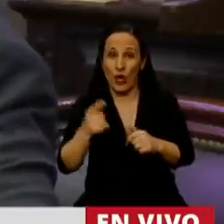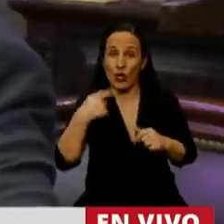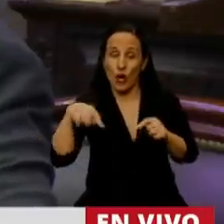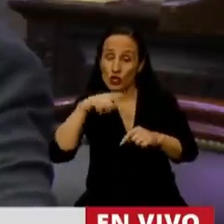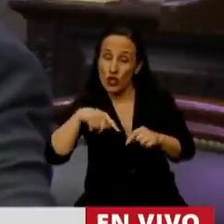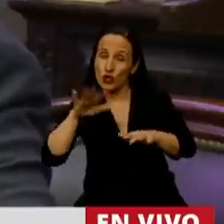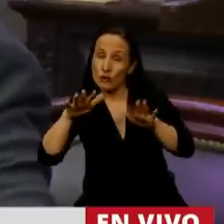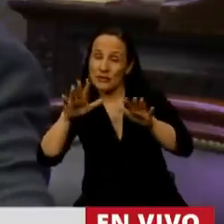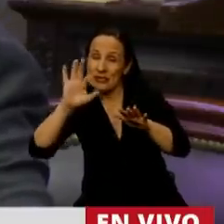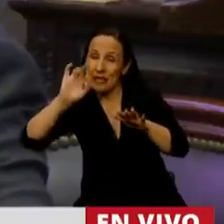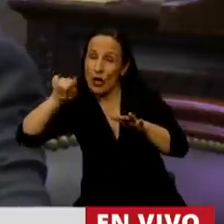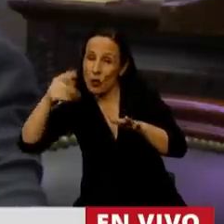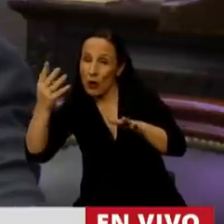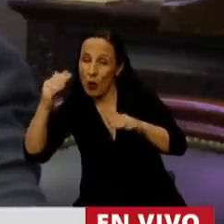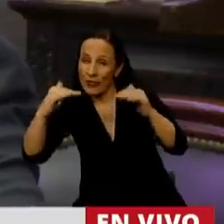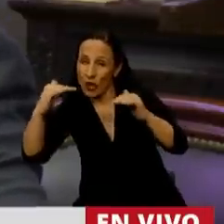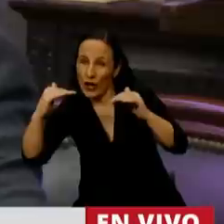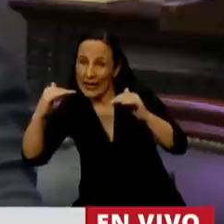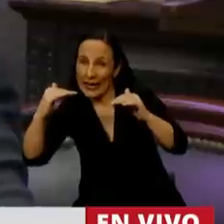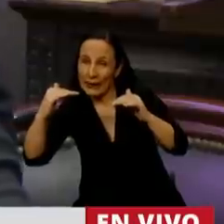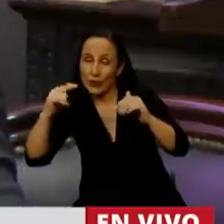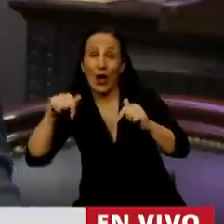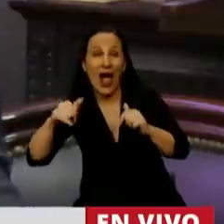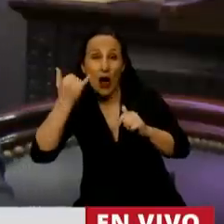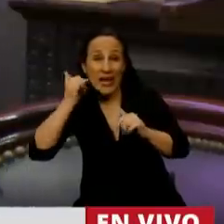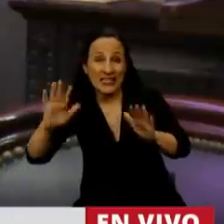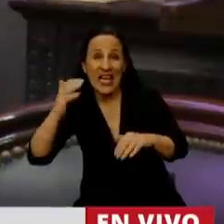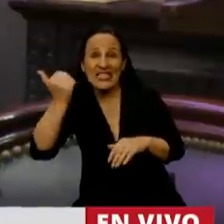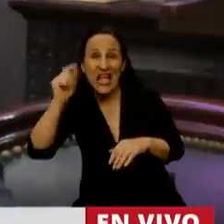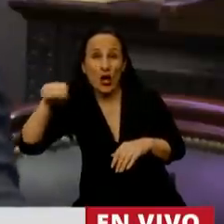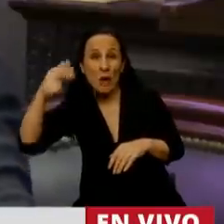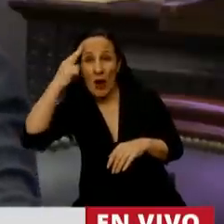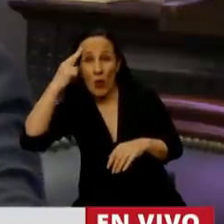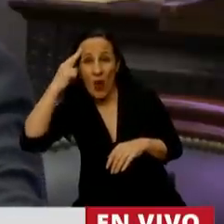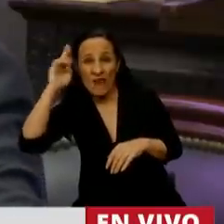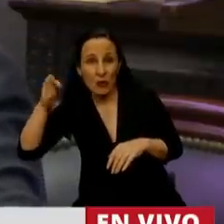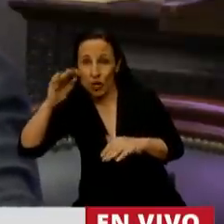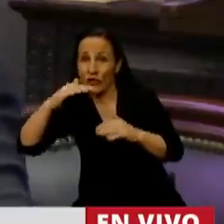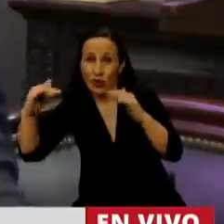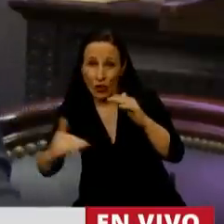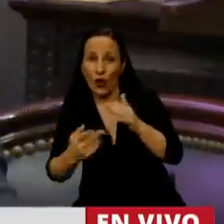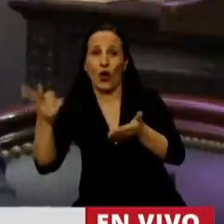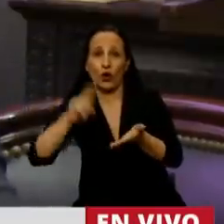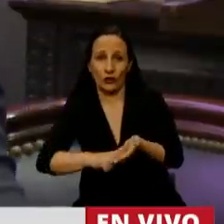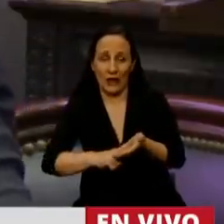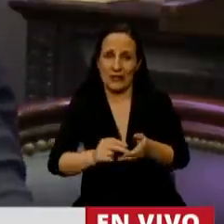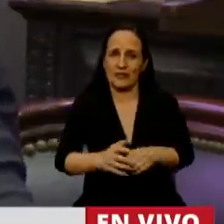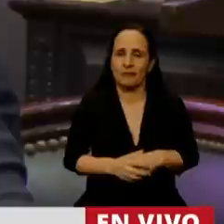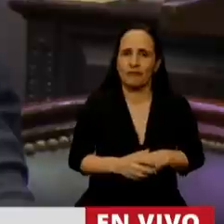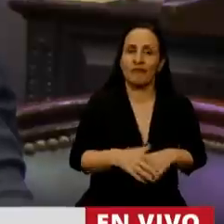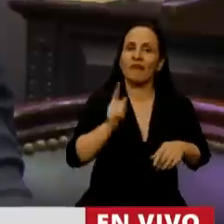al 0,4 por ciento nosotros ya estamos en el 6,9 por ciento abajo de nuevo déficit comercial